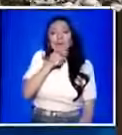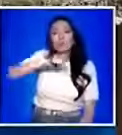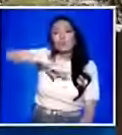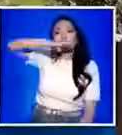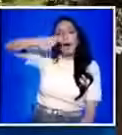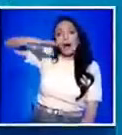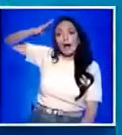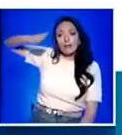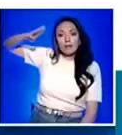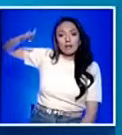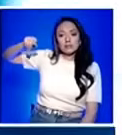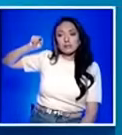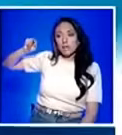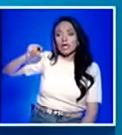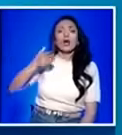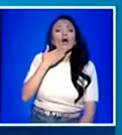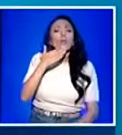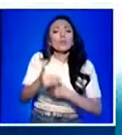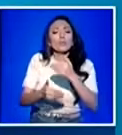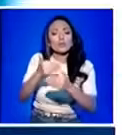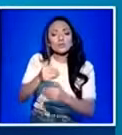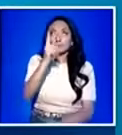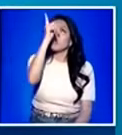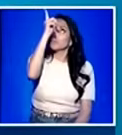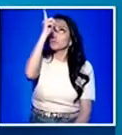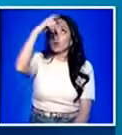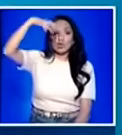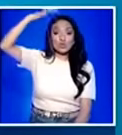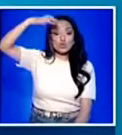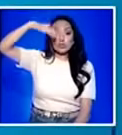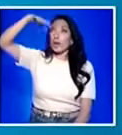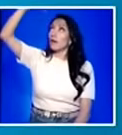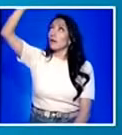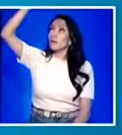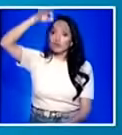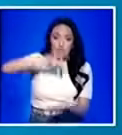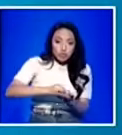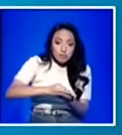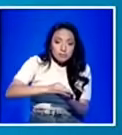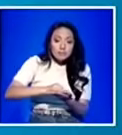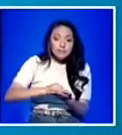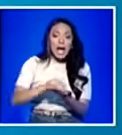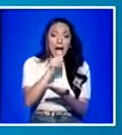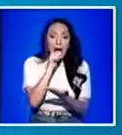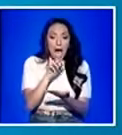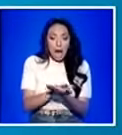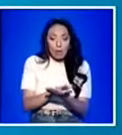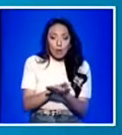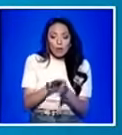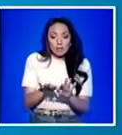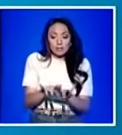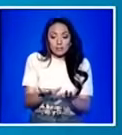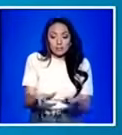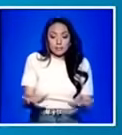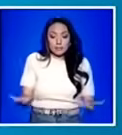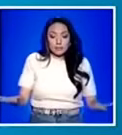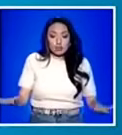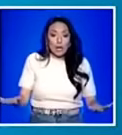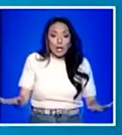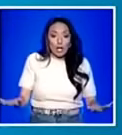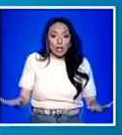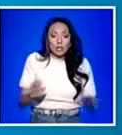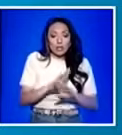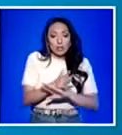Para generar agua, su proceso inicia con una gota de lluvia que cae en la vegetación. Después se canaliza el agua al suelo del páramo,